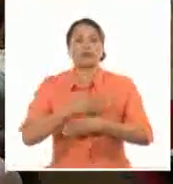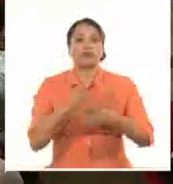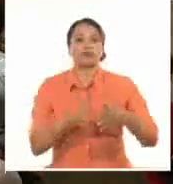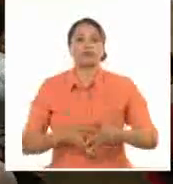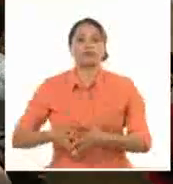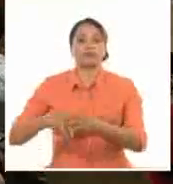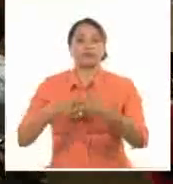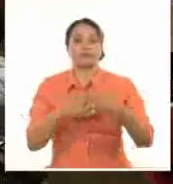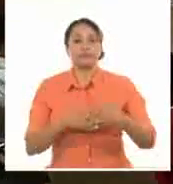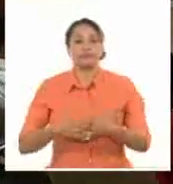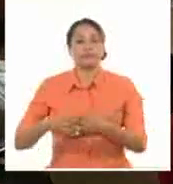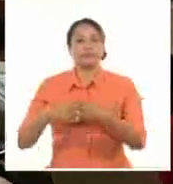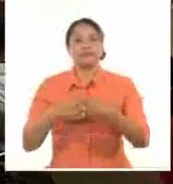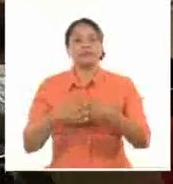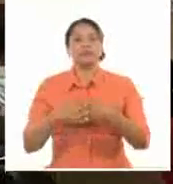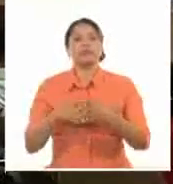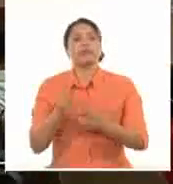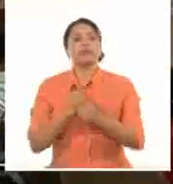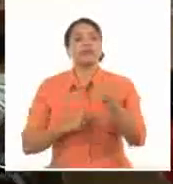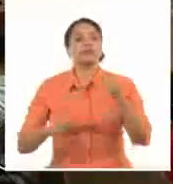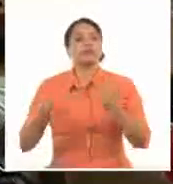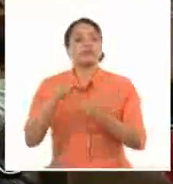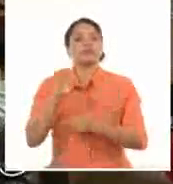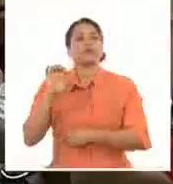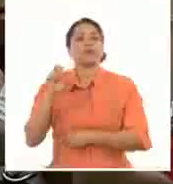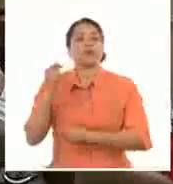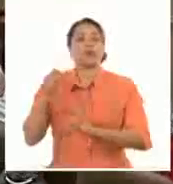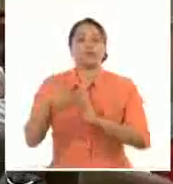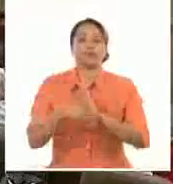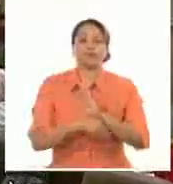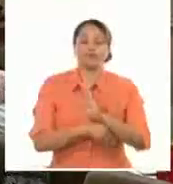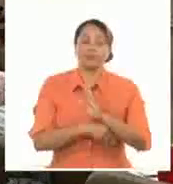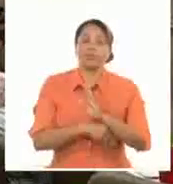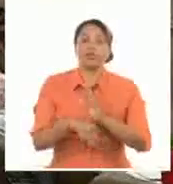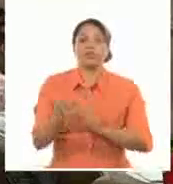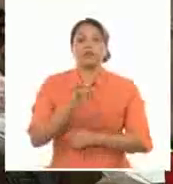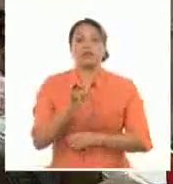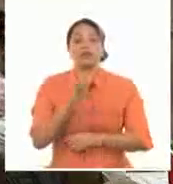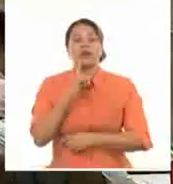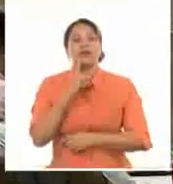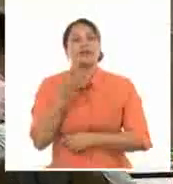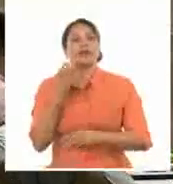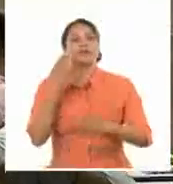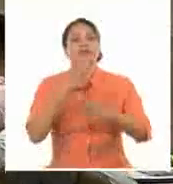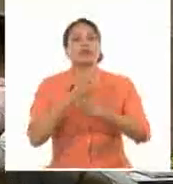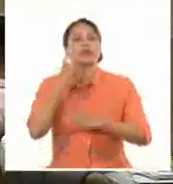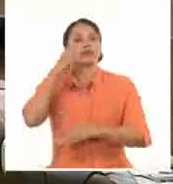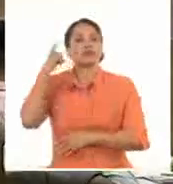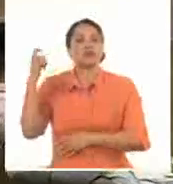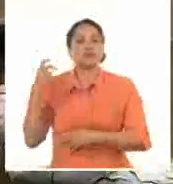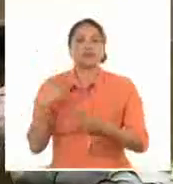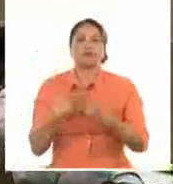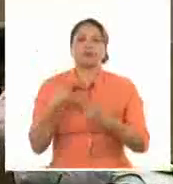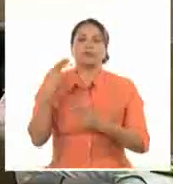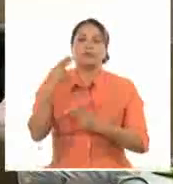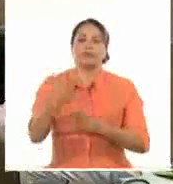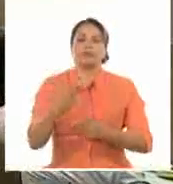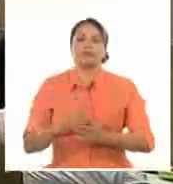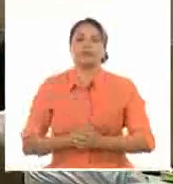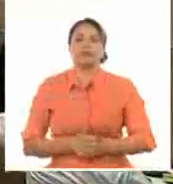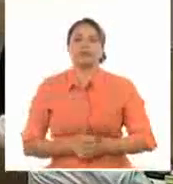castigado, principalmente en la economía, pero también en sus sueños y esperanzas.